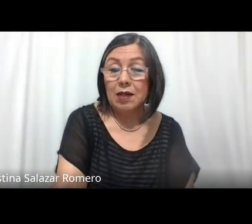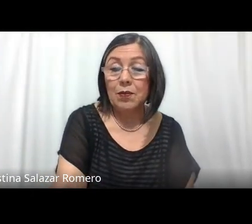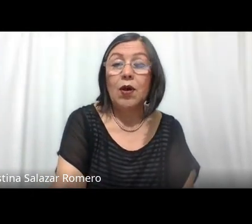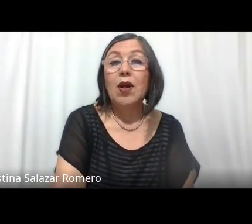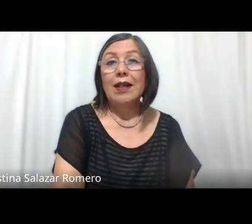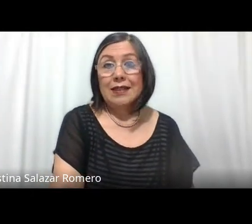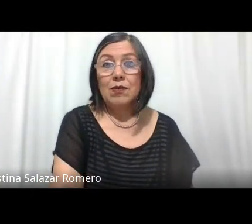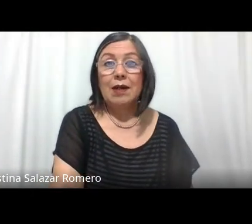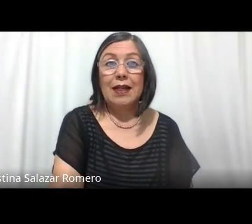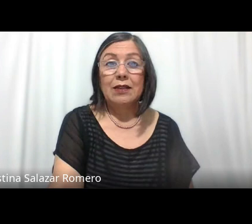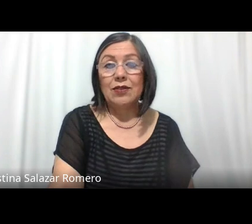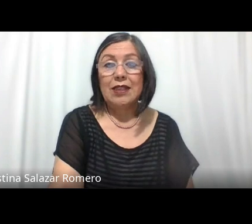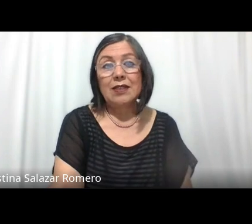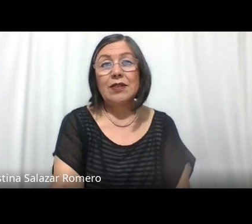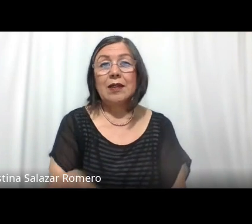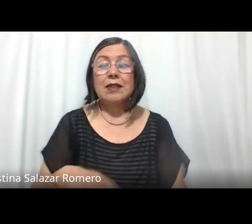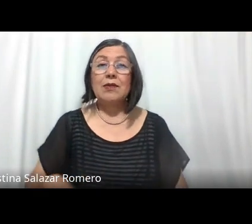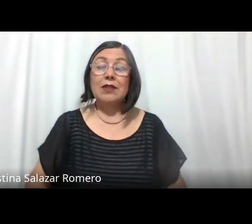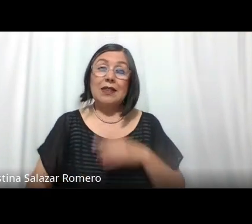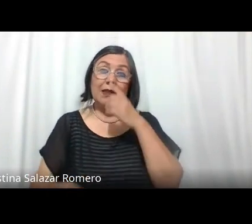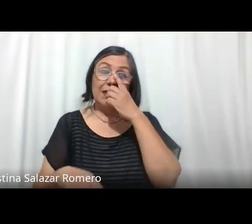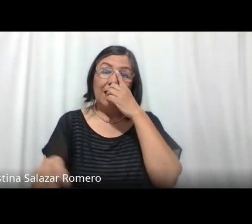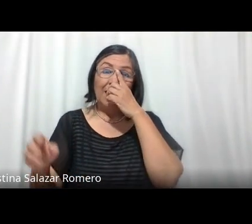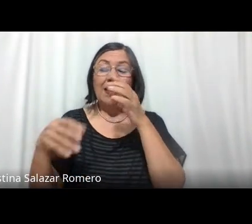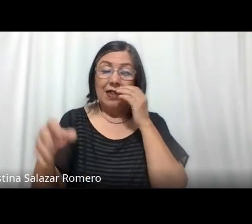mismo tiempo que estamos hablando, ¿sí? A eso hacemos,